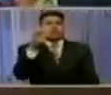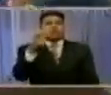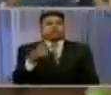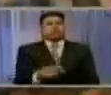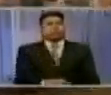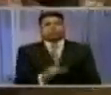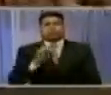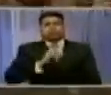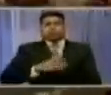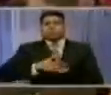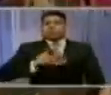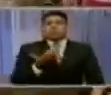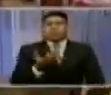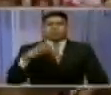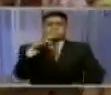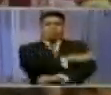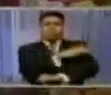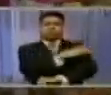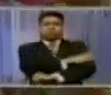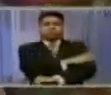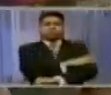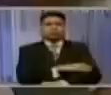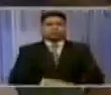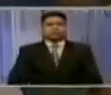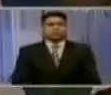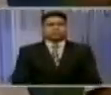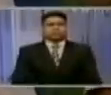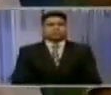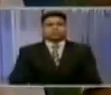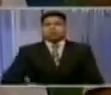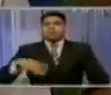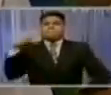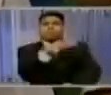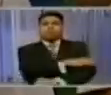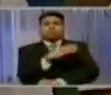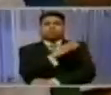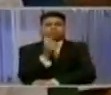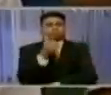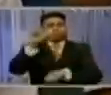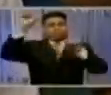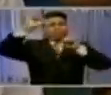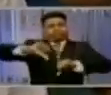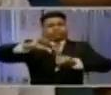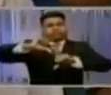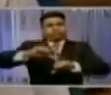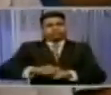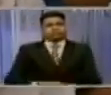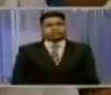ni podrán, derecha. Derecha maltrecha, proimperialista.